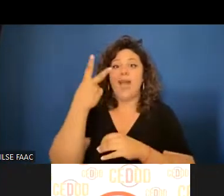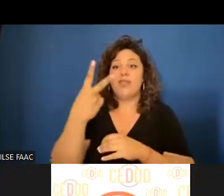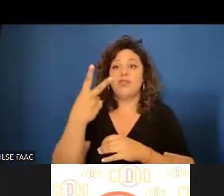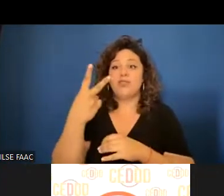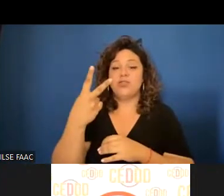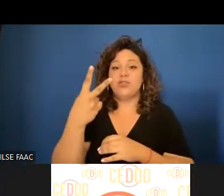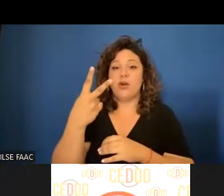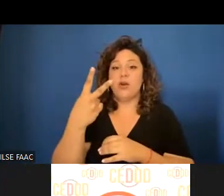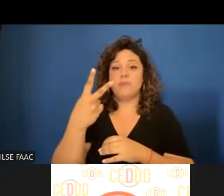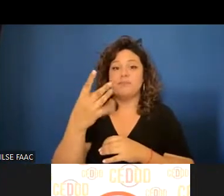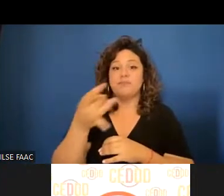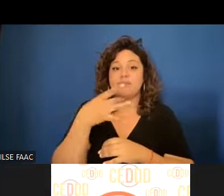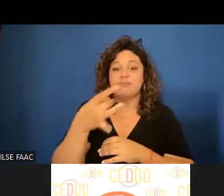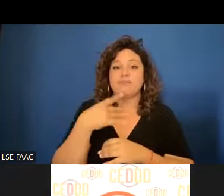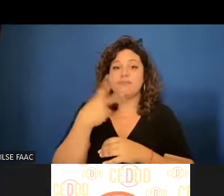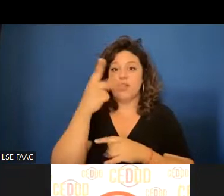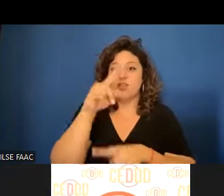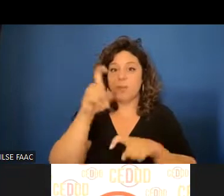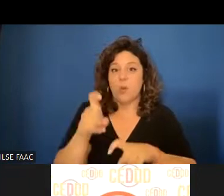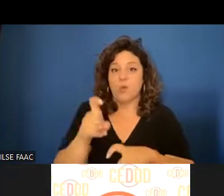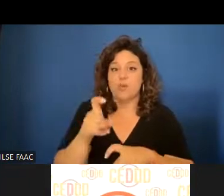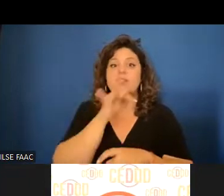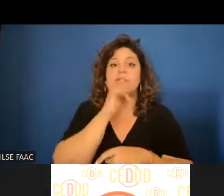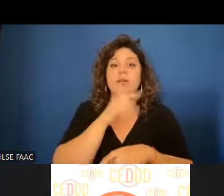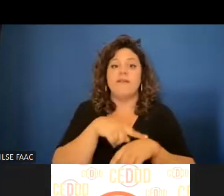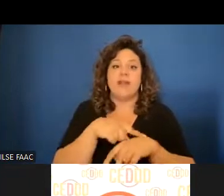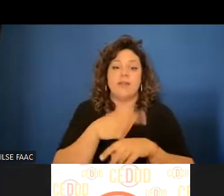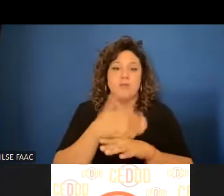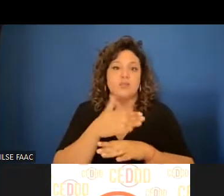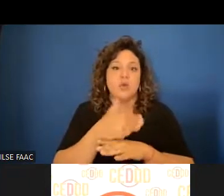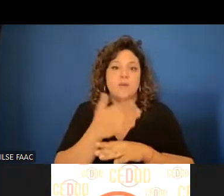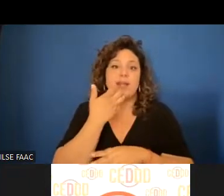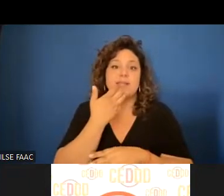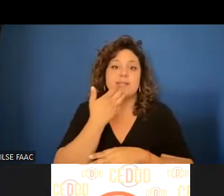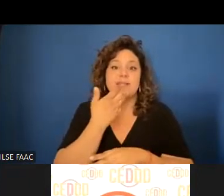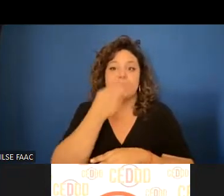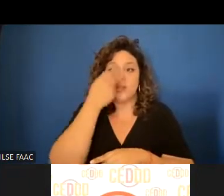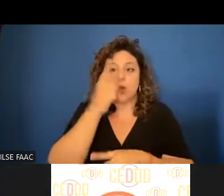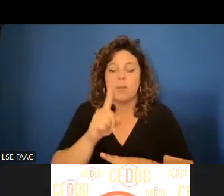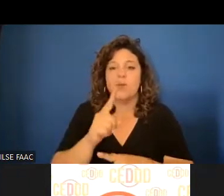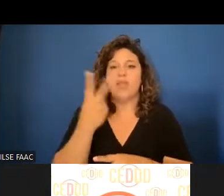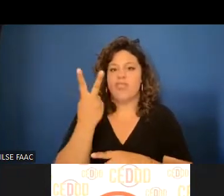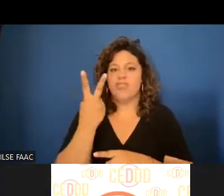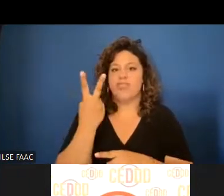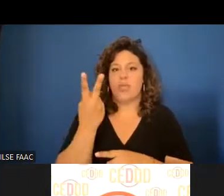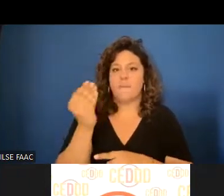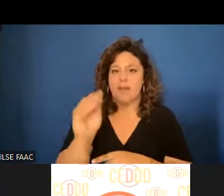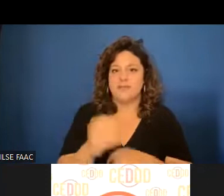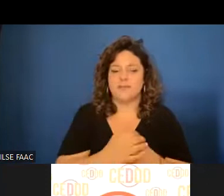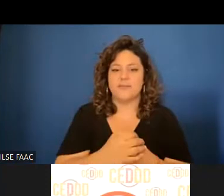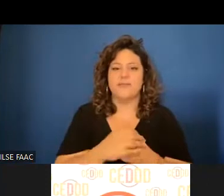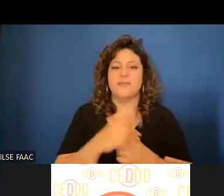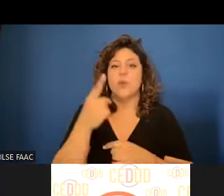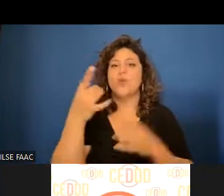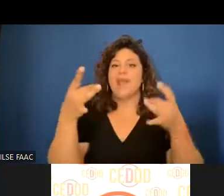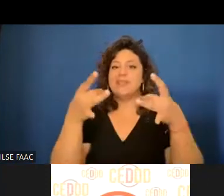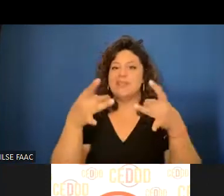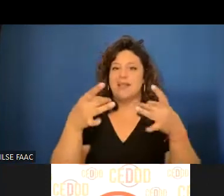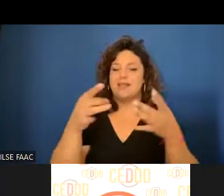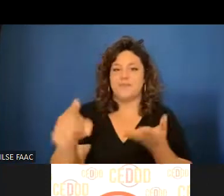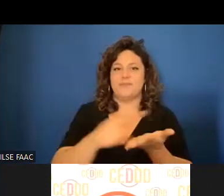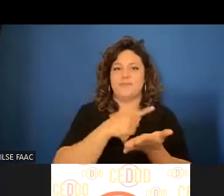conoce, Rocío. Nos pregunta Rocío, que es precisamente una de las personas con tanta insistencia, con tanta